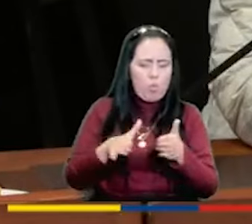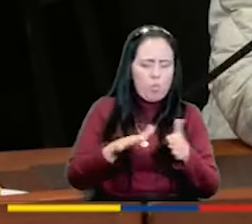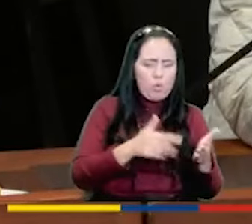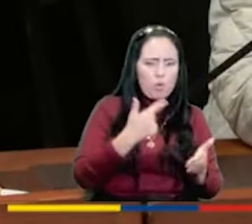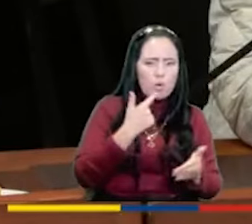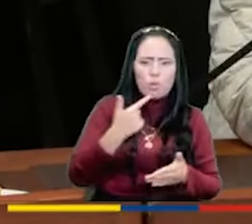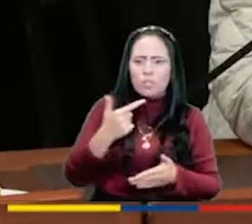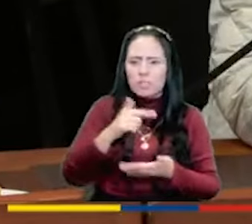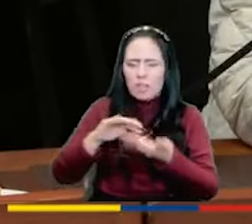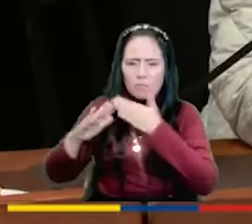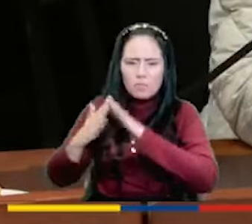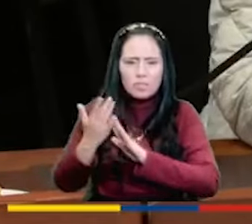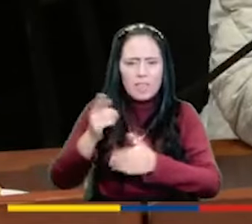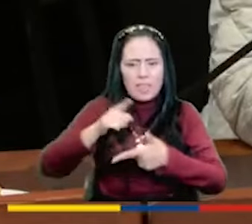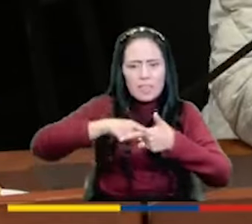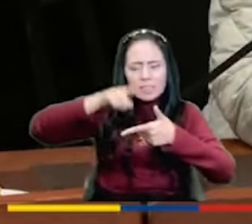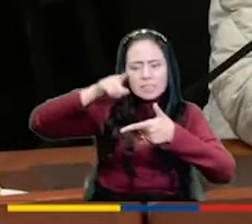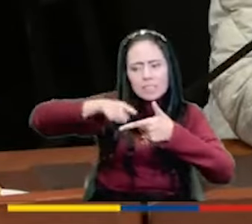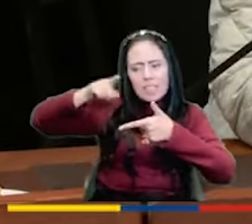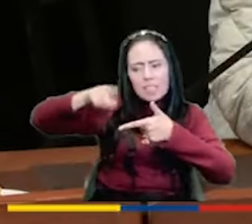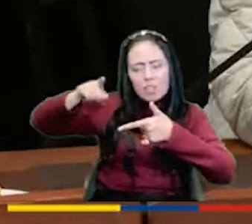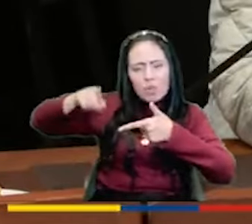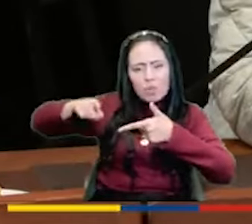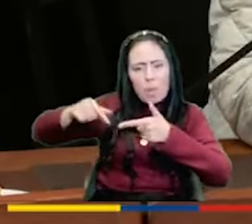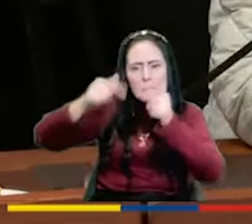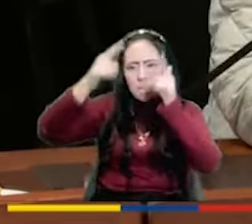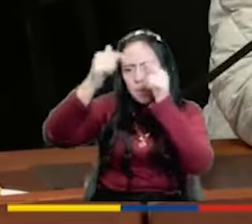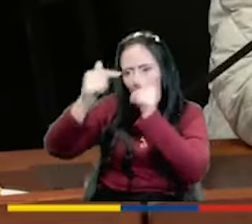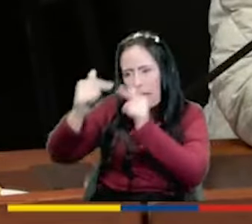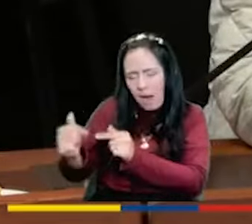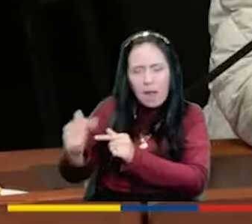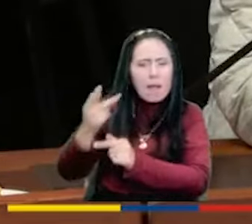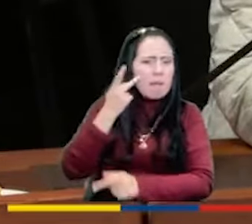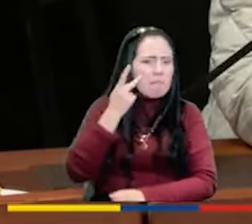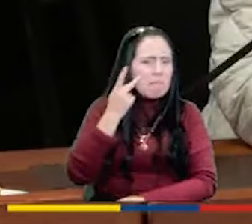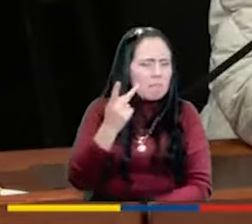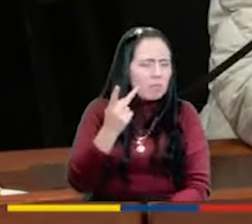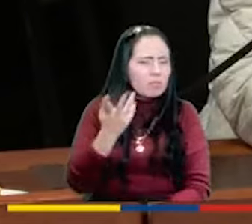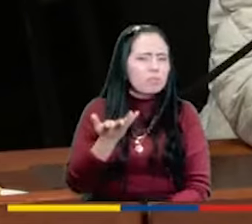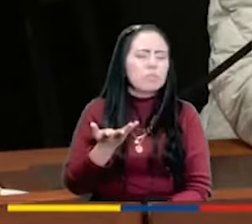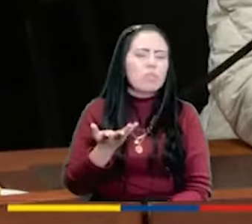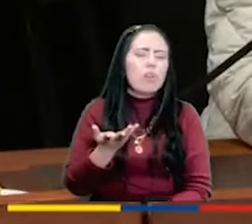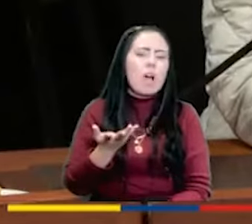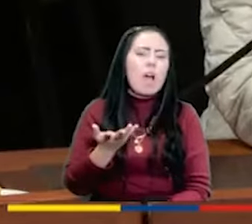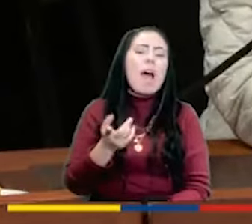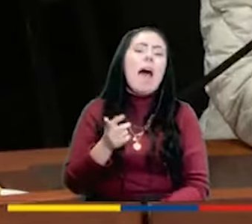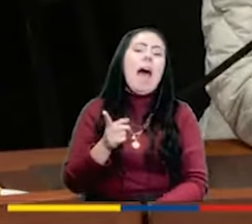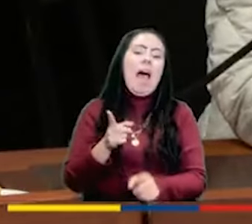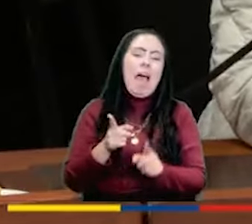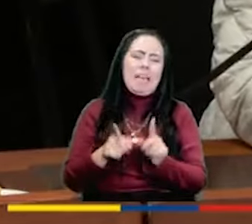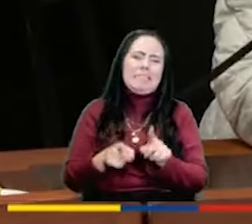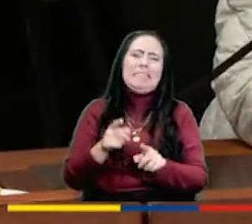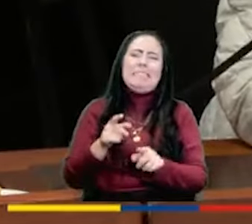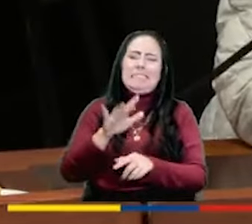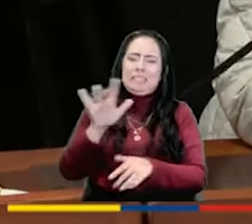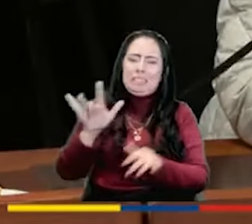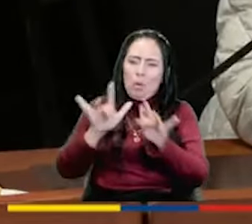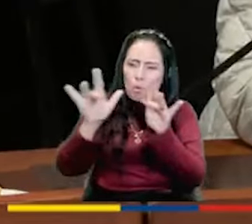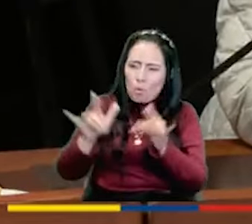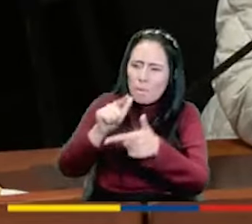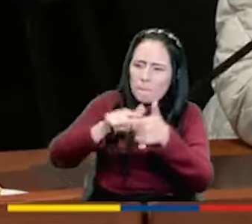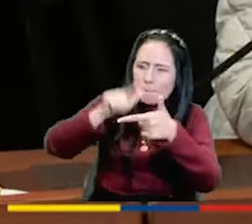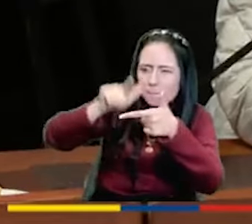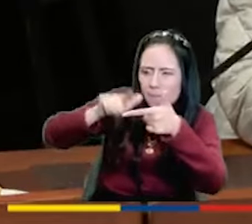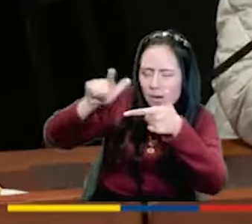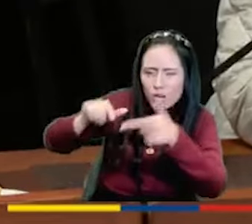población, estadístico. Y si miramos, o sea, Hay una ausencia de datos estadísticos